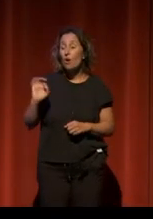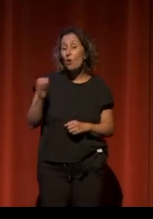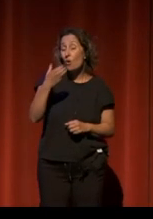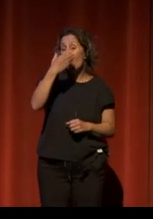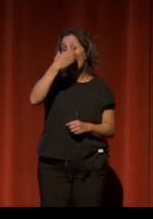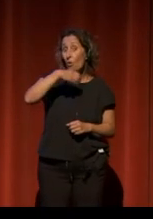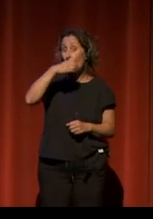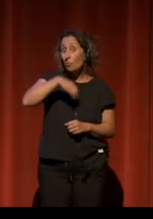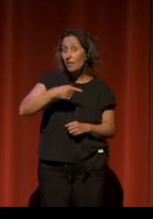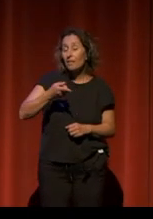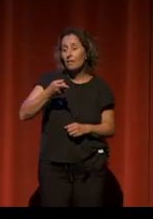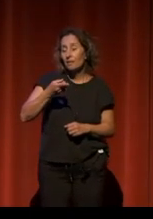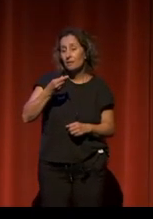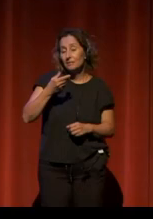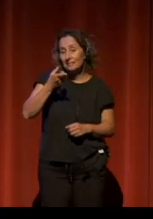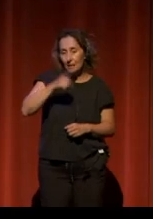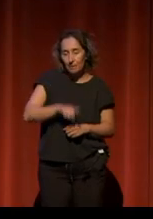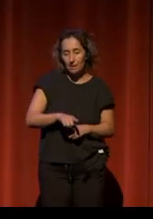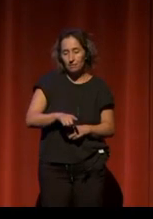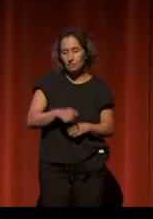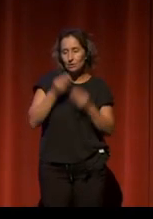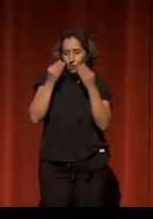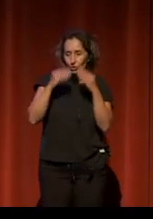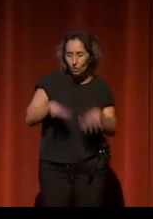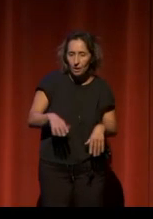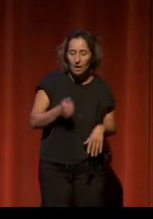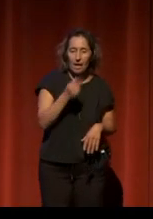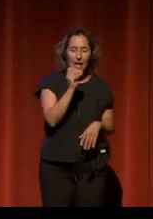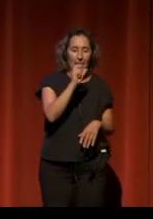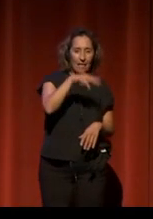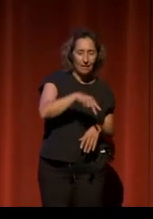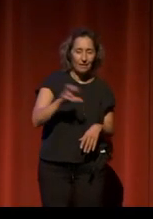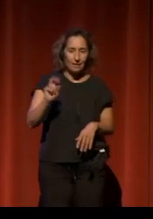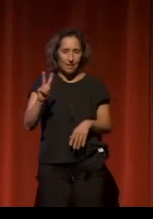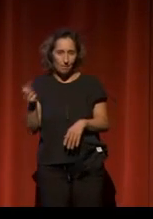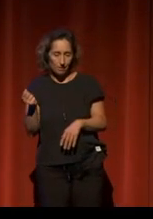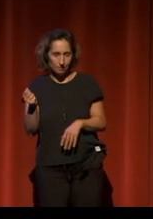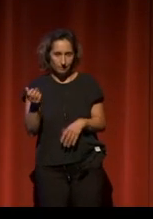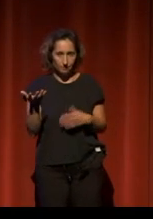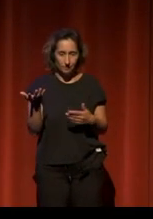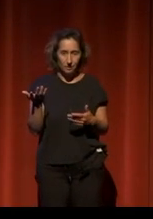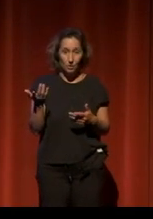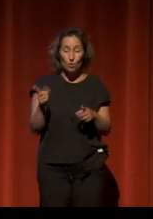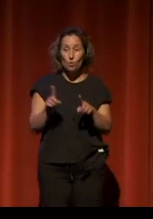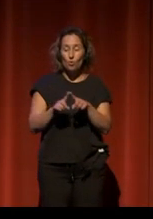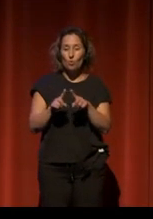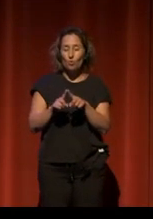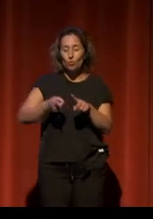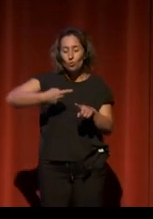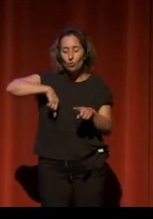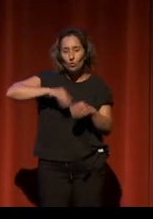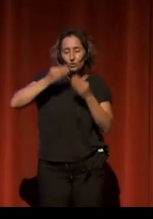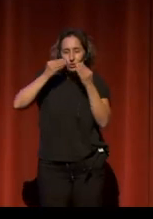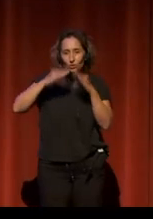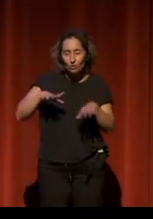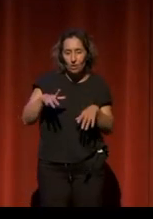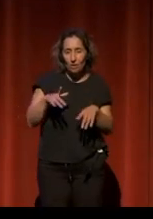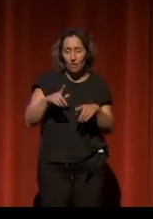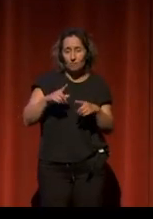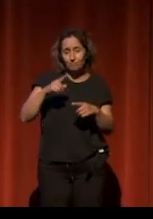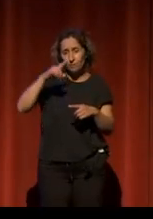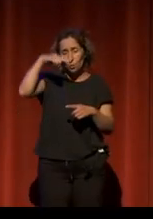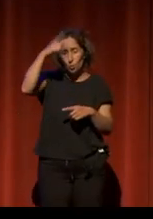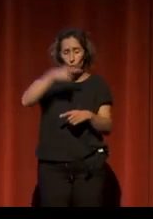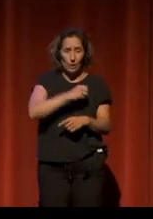por hablar de historias de Adán y de Eva No que son de alguna forma la meta narrativa de nuestra civilización cristiana